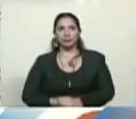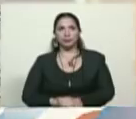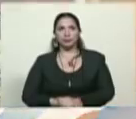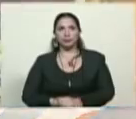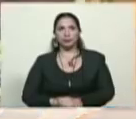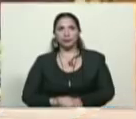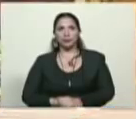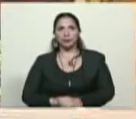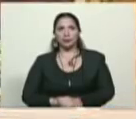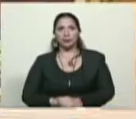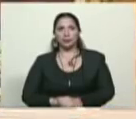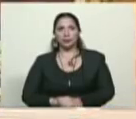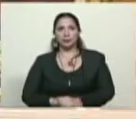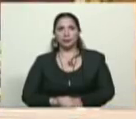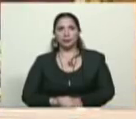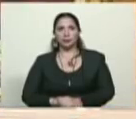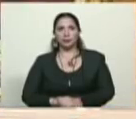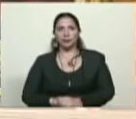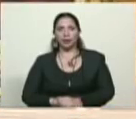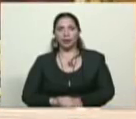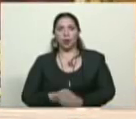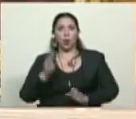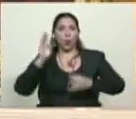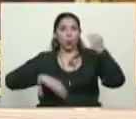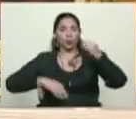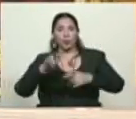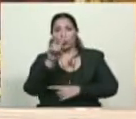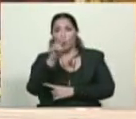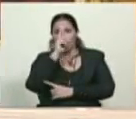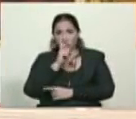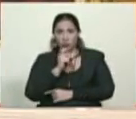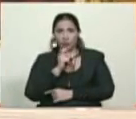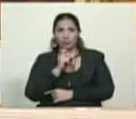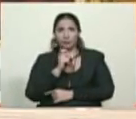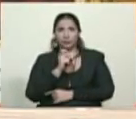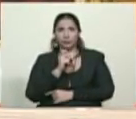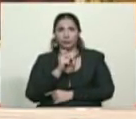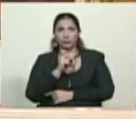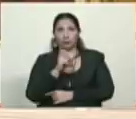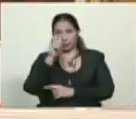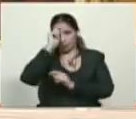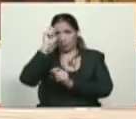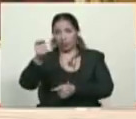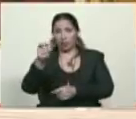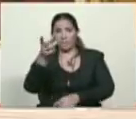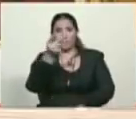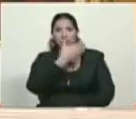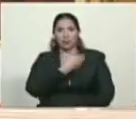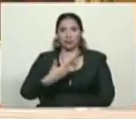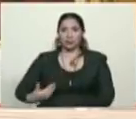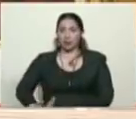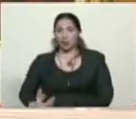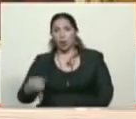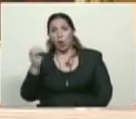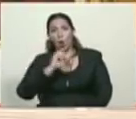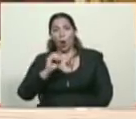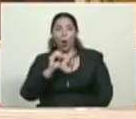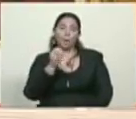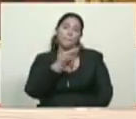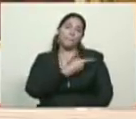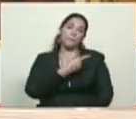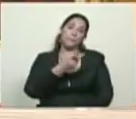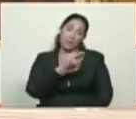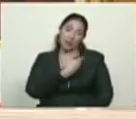Y si se da para los dos últimos años, le tocaría al vicepresidente o vicepresidenta cumplir